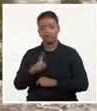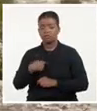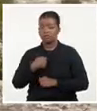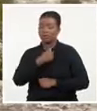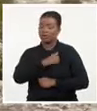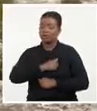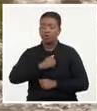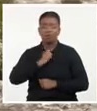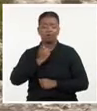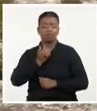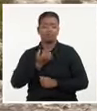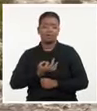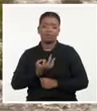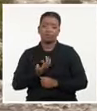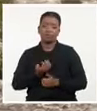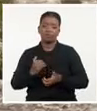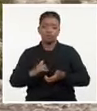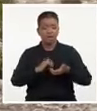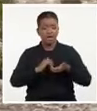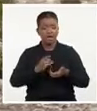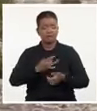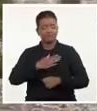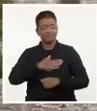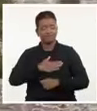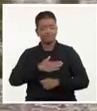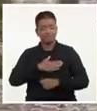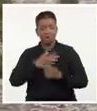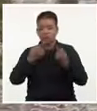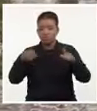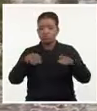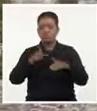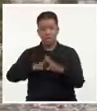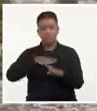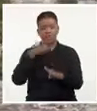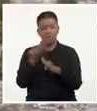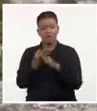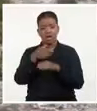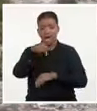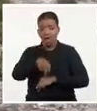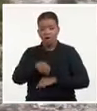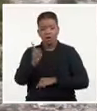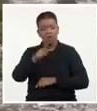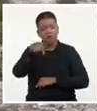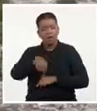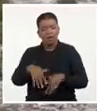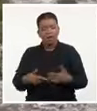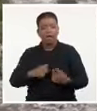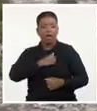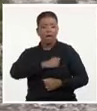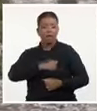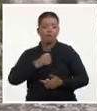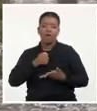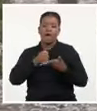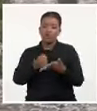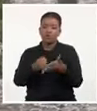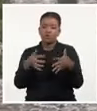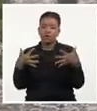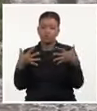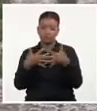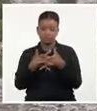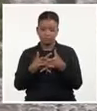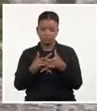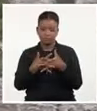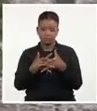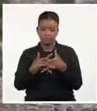toda nuestra solidaridad. Conciertos habrá muchos, pero momentos como estos son para el amor, son para estar juntos y estar unidos.